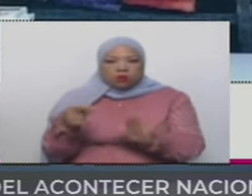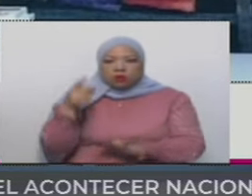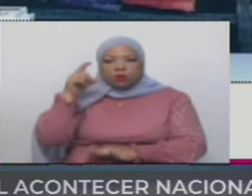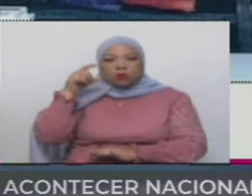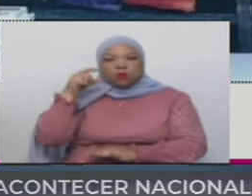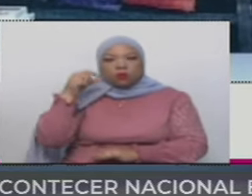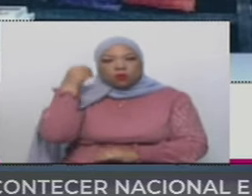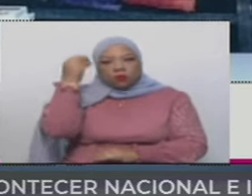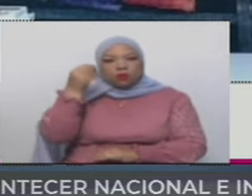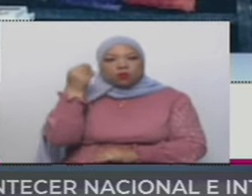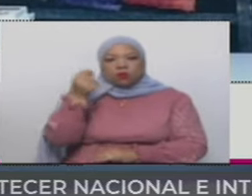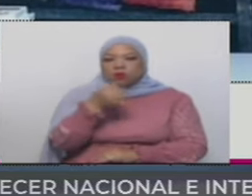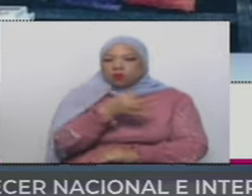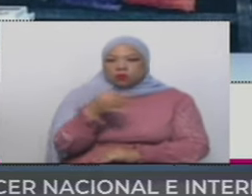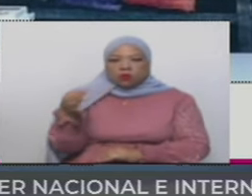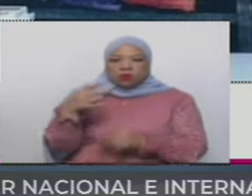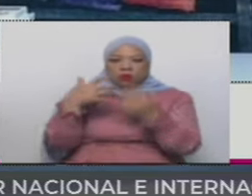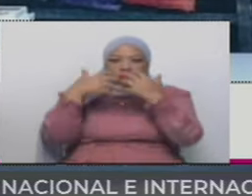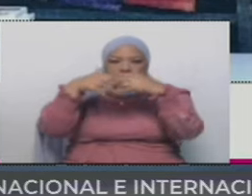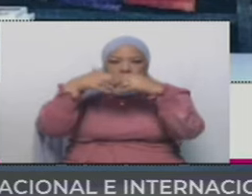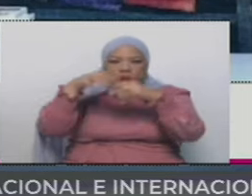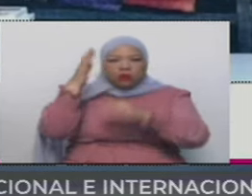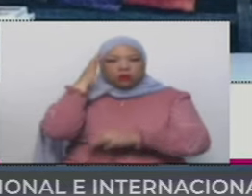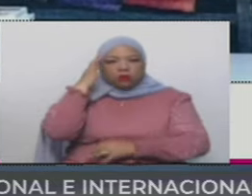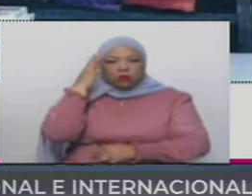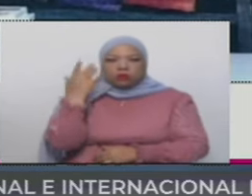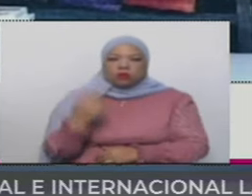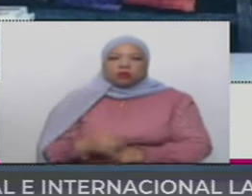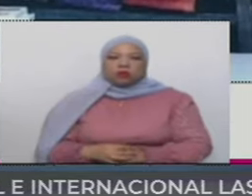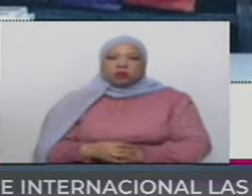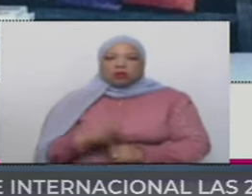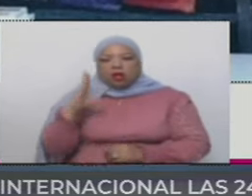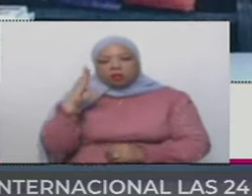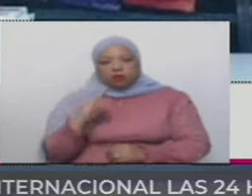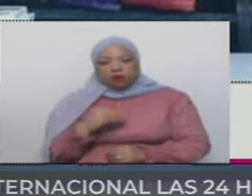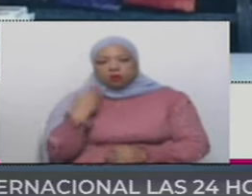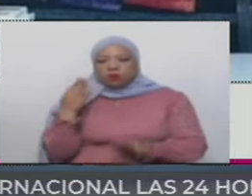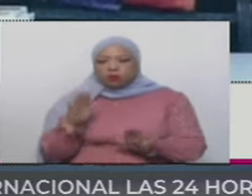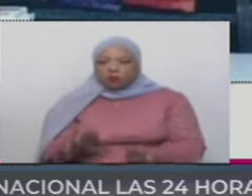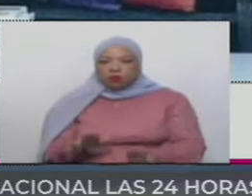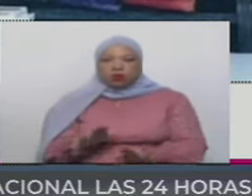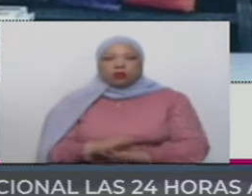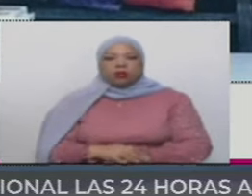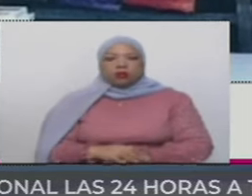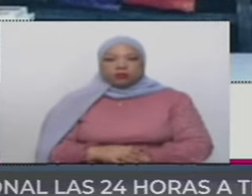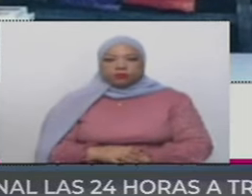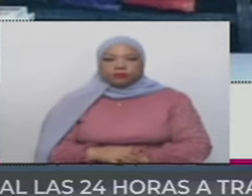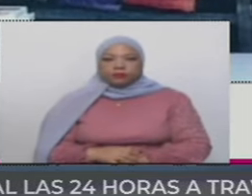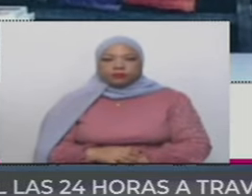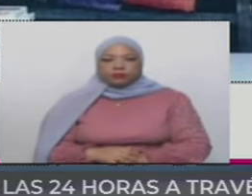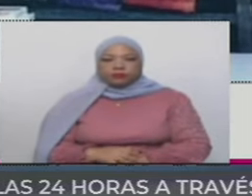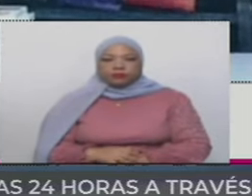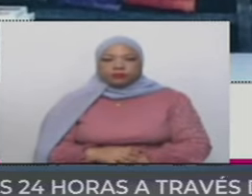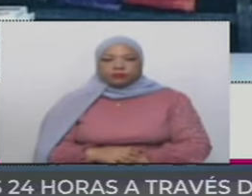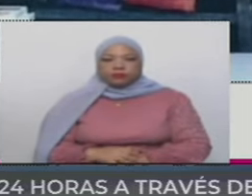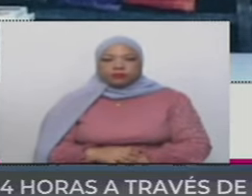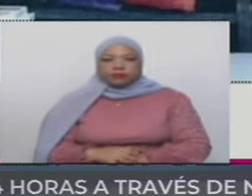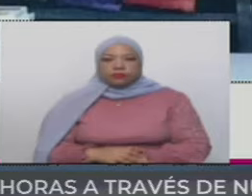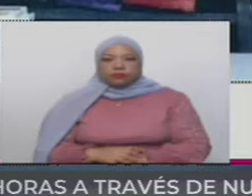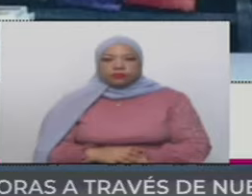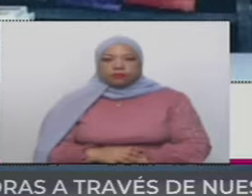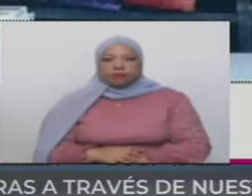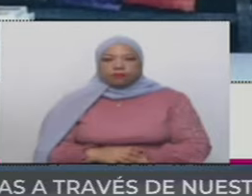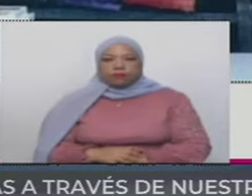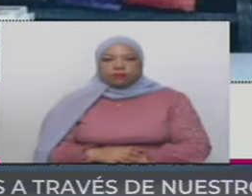emanaban de un cerebro que se negaba a cualquier discapacidad. Y el cuerpo